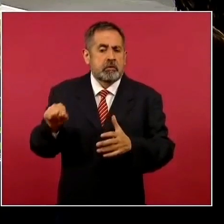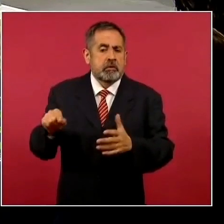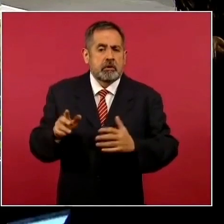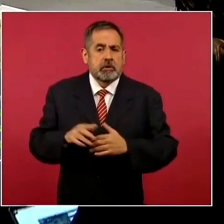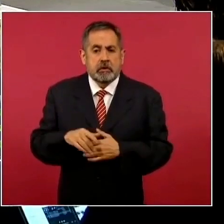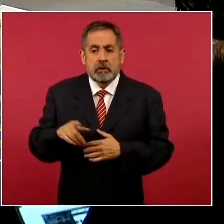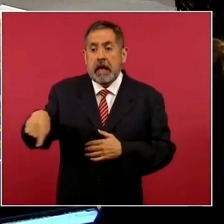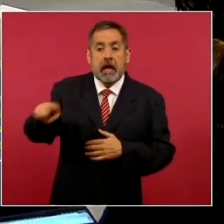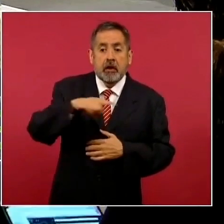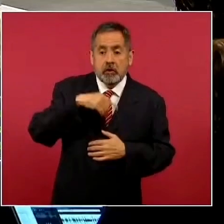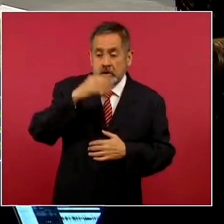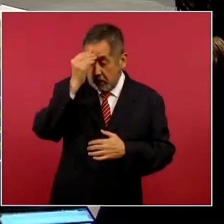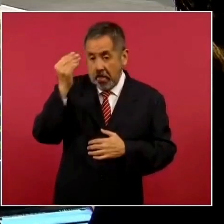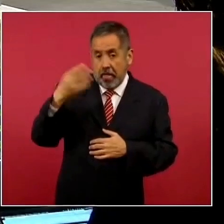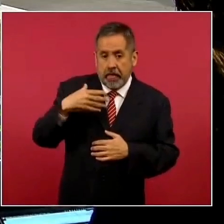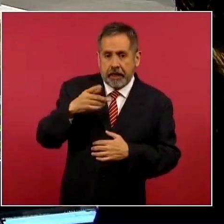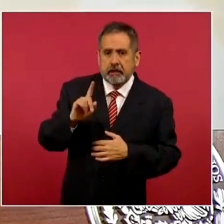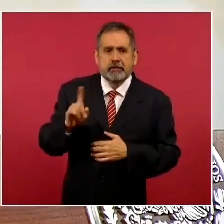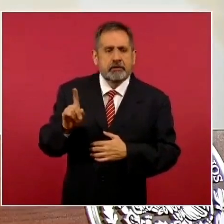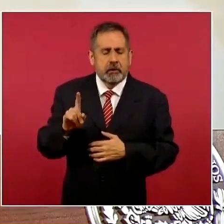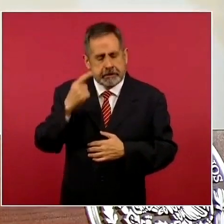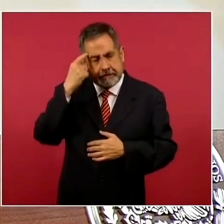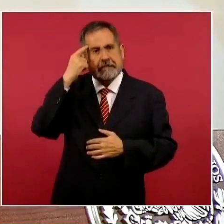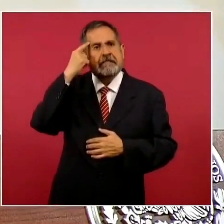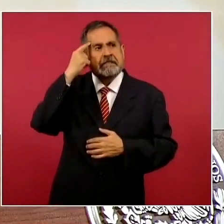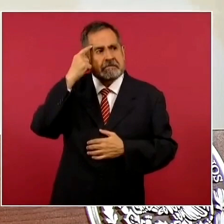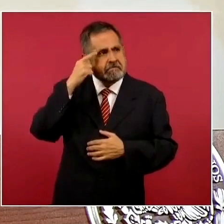no se olvidaron de él.